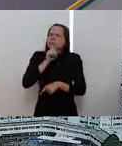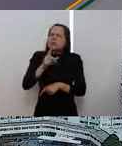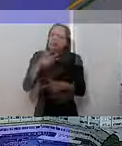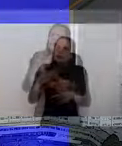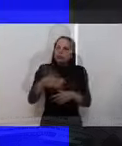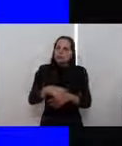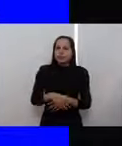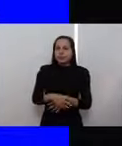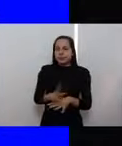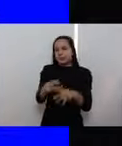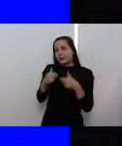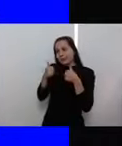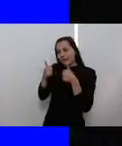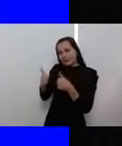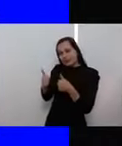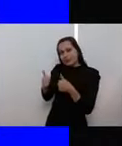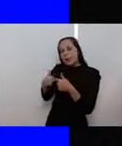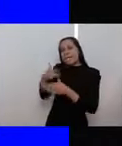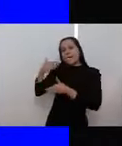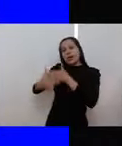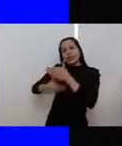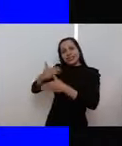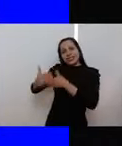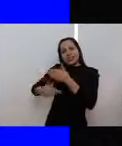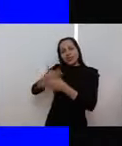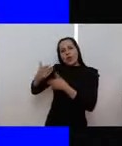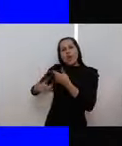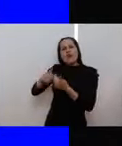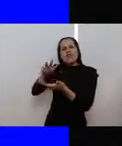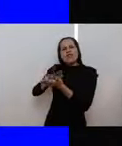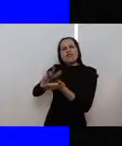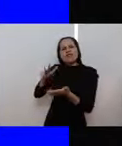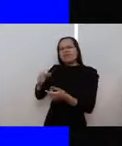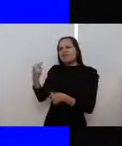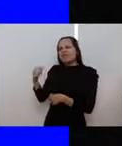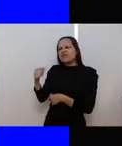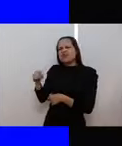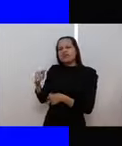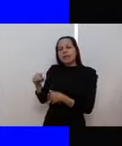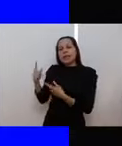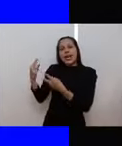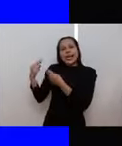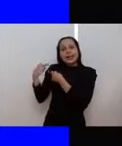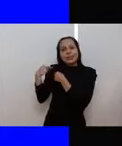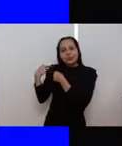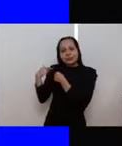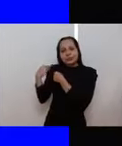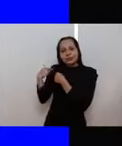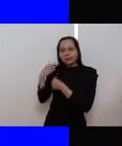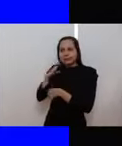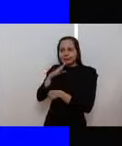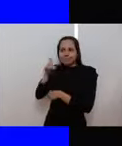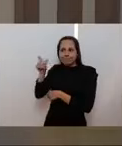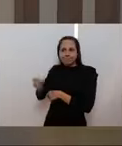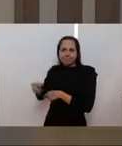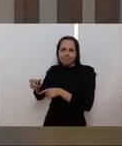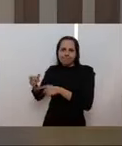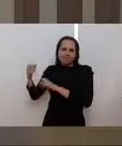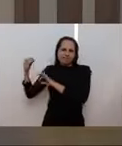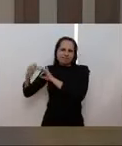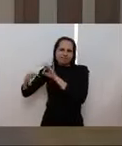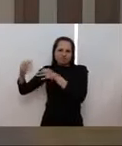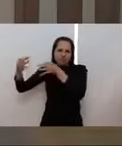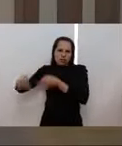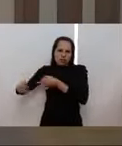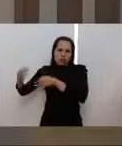en relación al proceso autorizado quiero contarles que eso es una responsabilidad del asegurador y el asegurador en